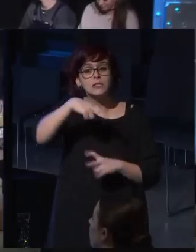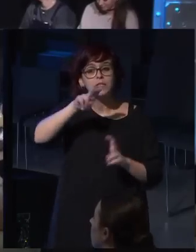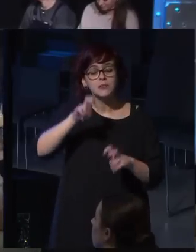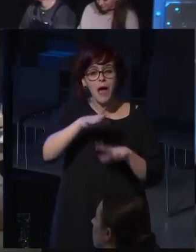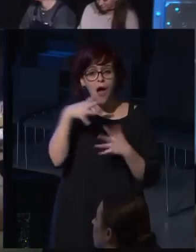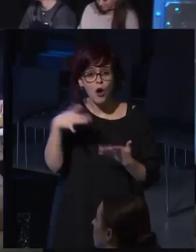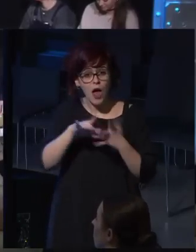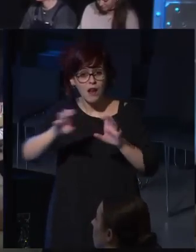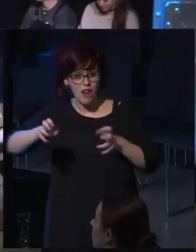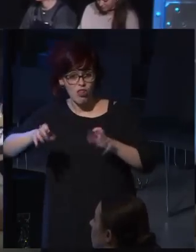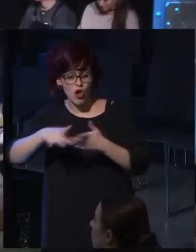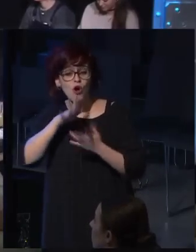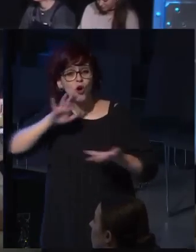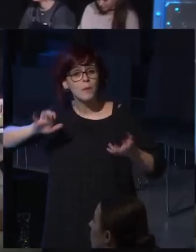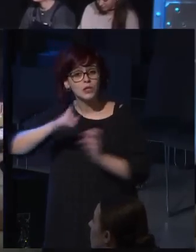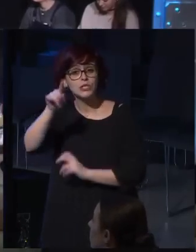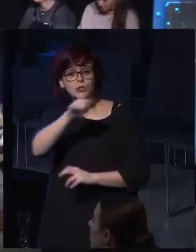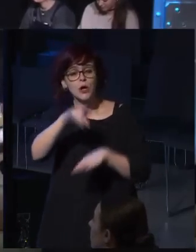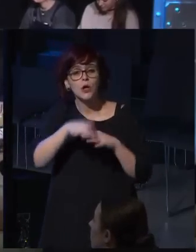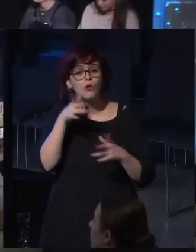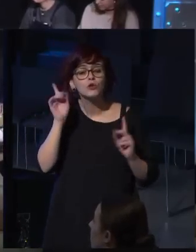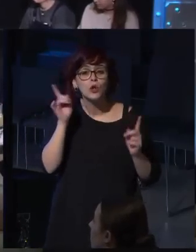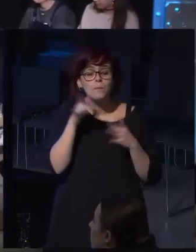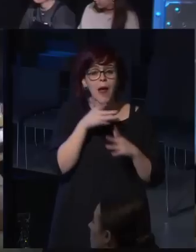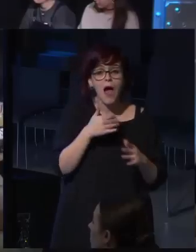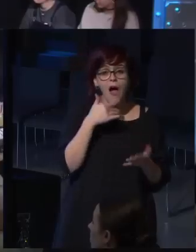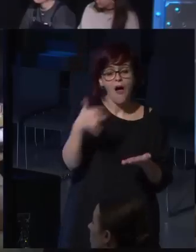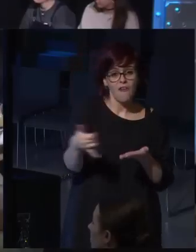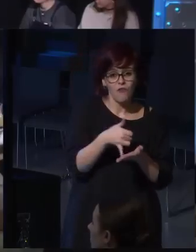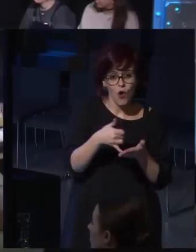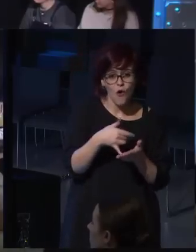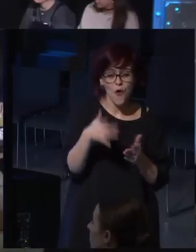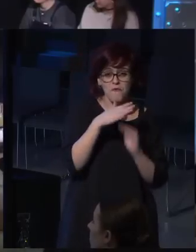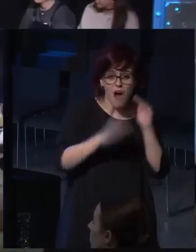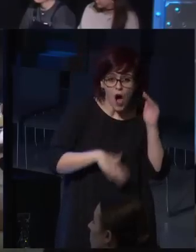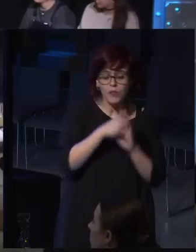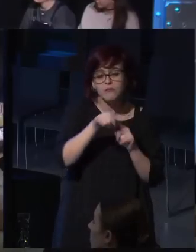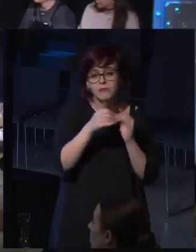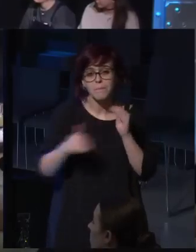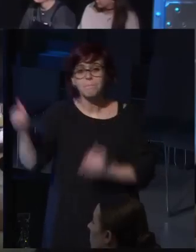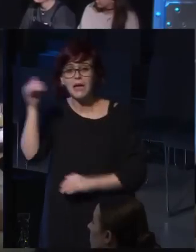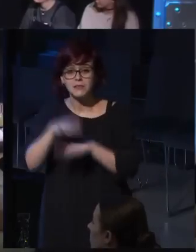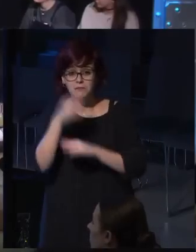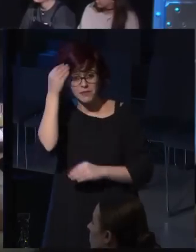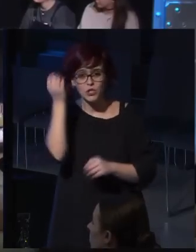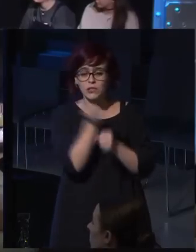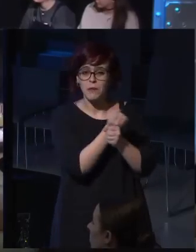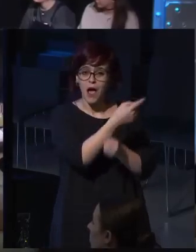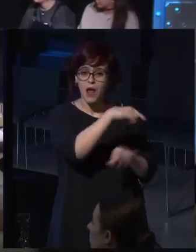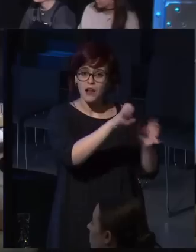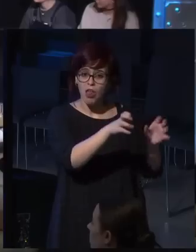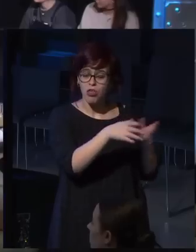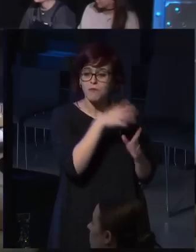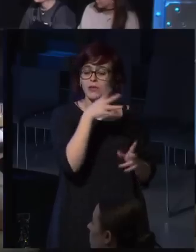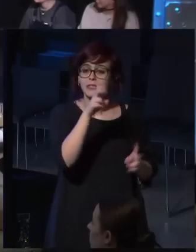compresor en la radio, pero me imagino será para que las cosas que suenen bajo suben un poco y eso yo. Creo que él también trabaja en radio y lo podría explicar mejor que yo porque yo no